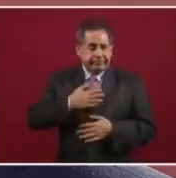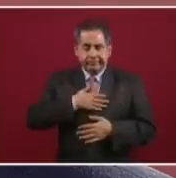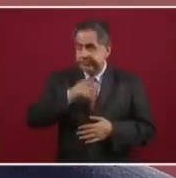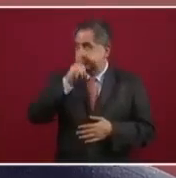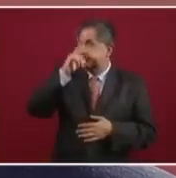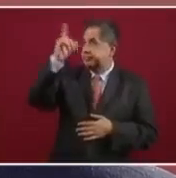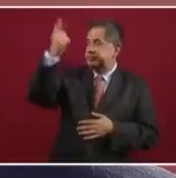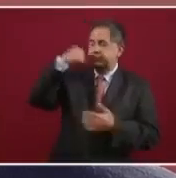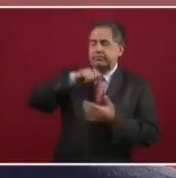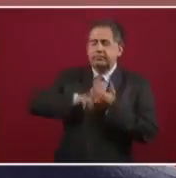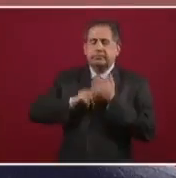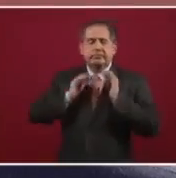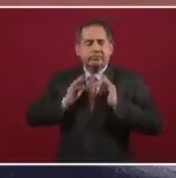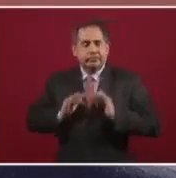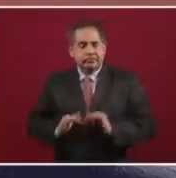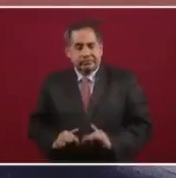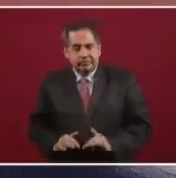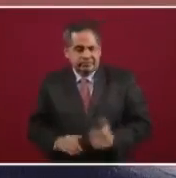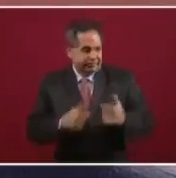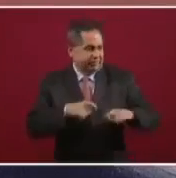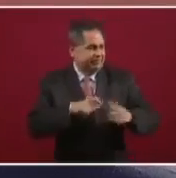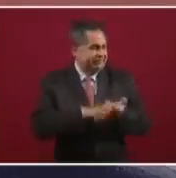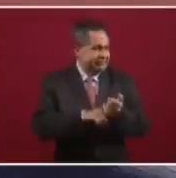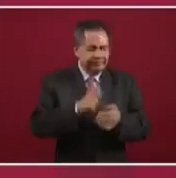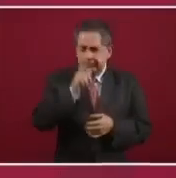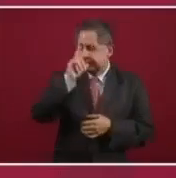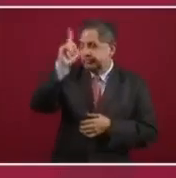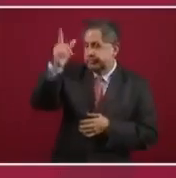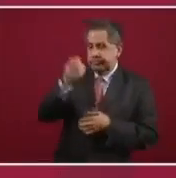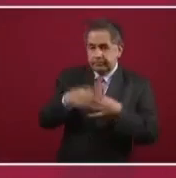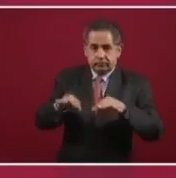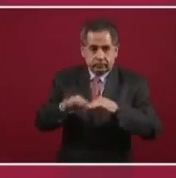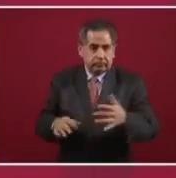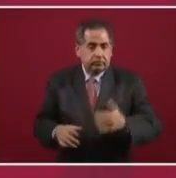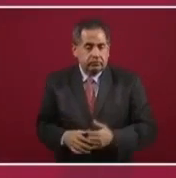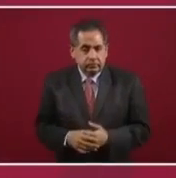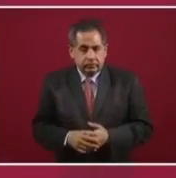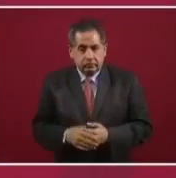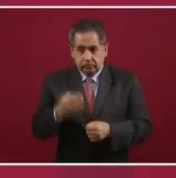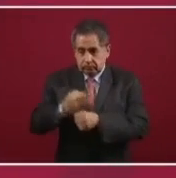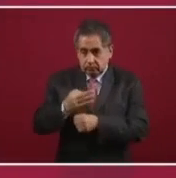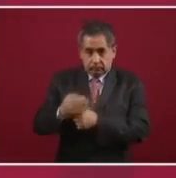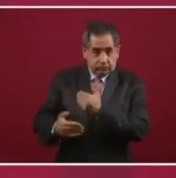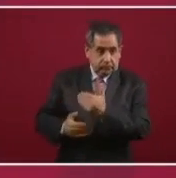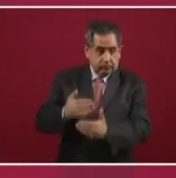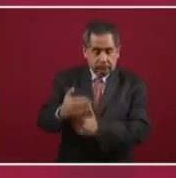material. Y estamos avanzando porque